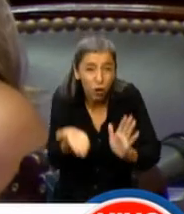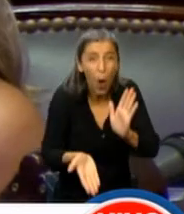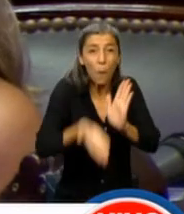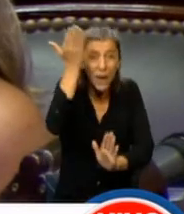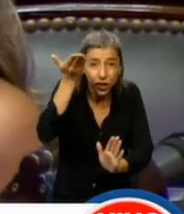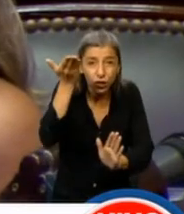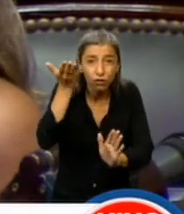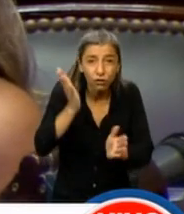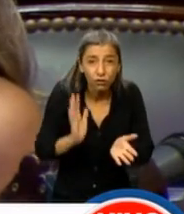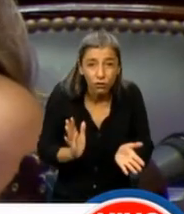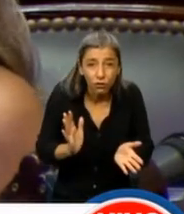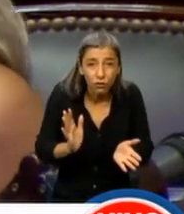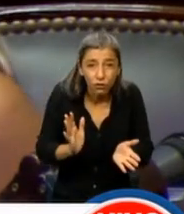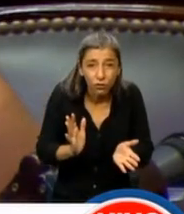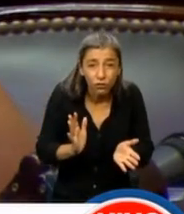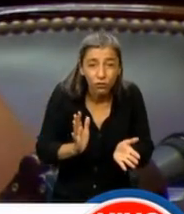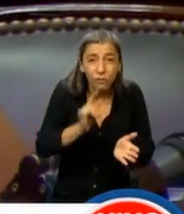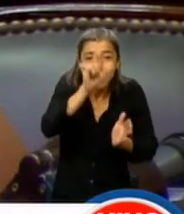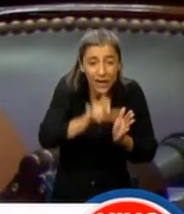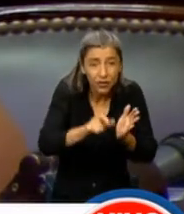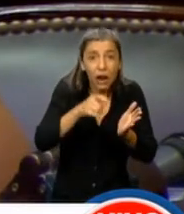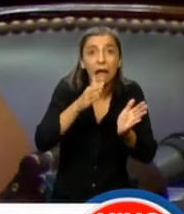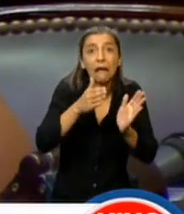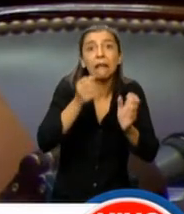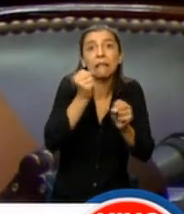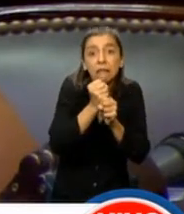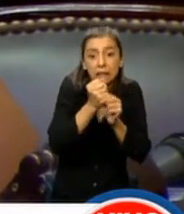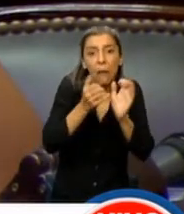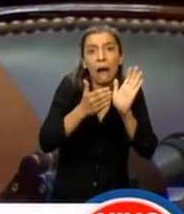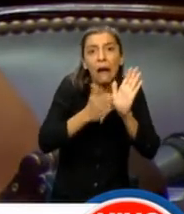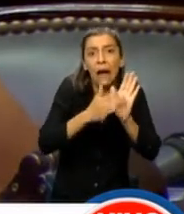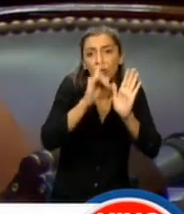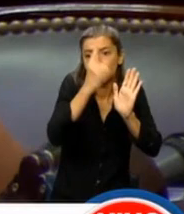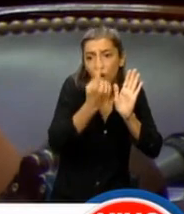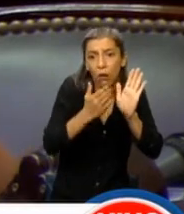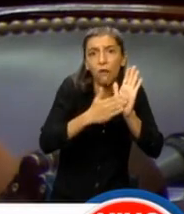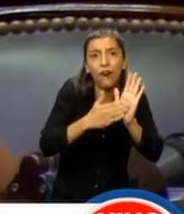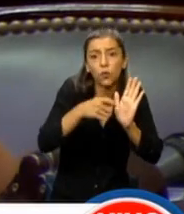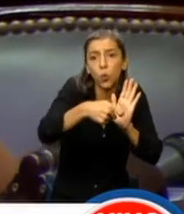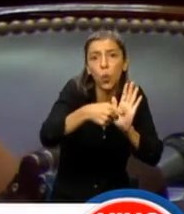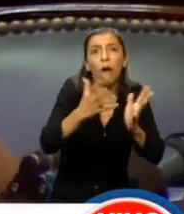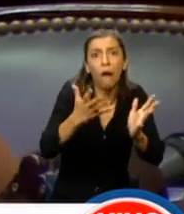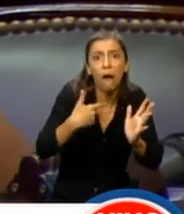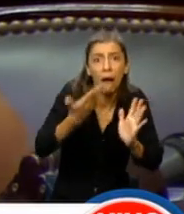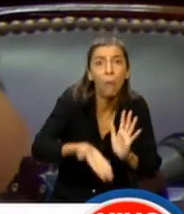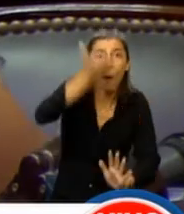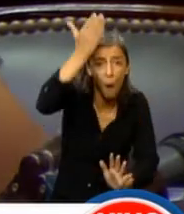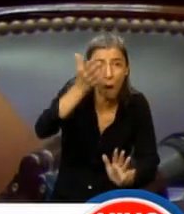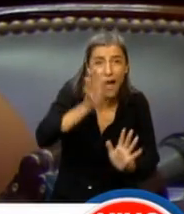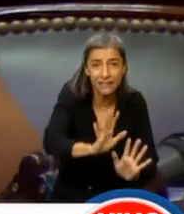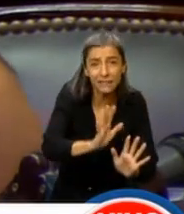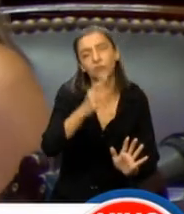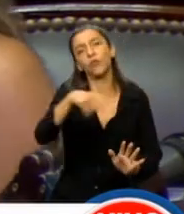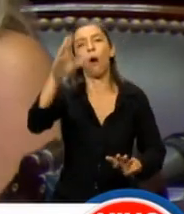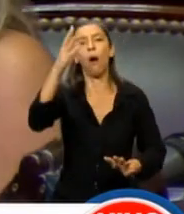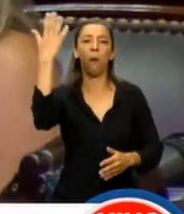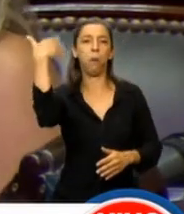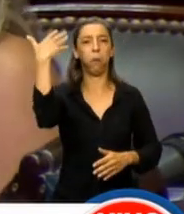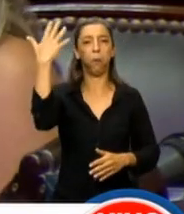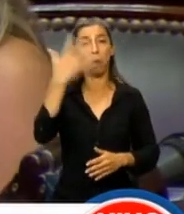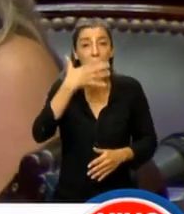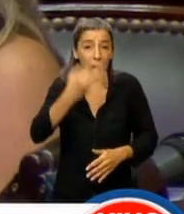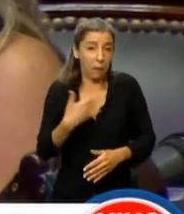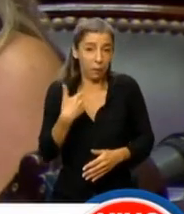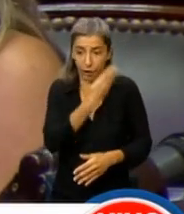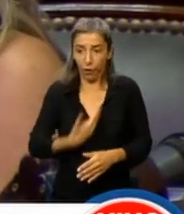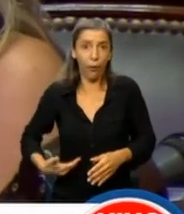monotributo? Es una barbaridad. Entonces hay que aflojarlo un poquito más con los discursos, porque después de que ya han gobernado tanto